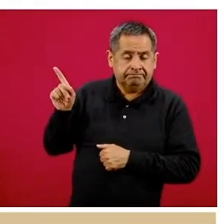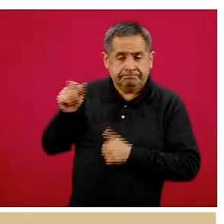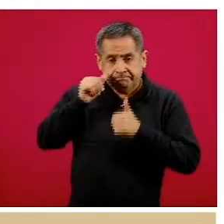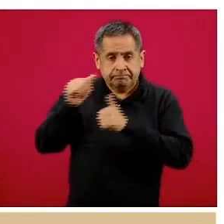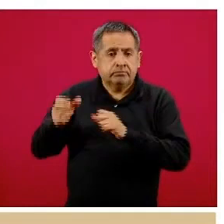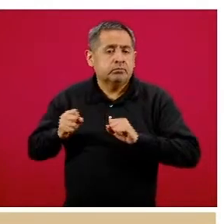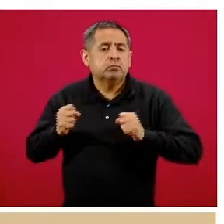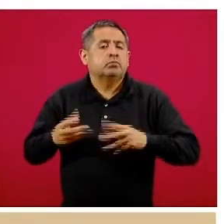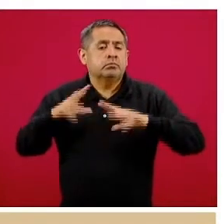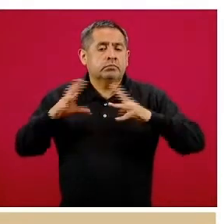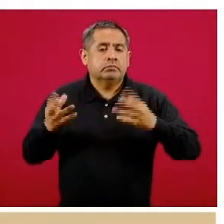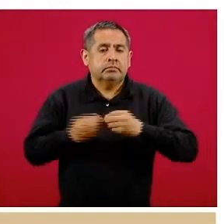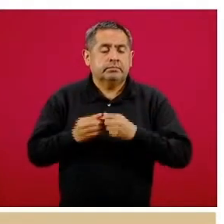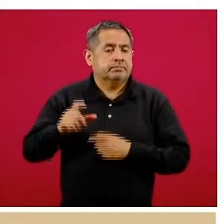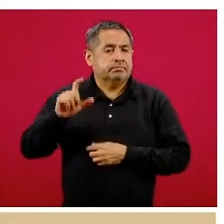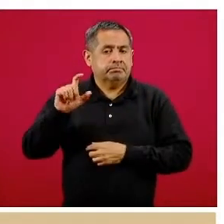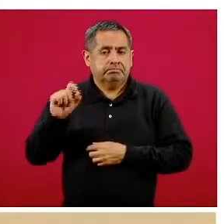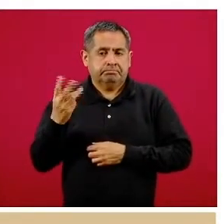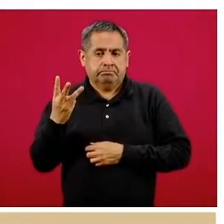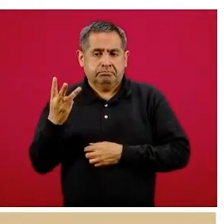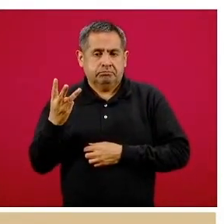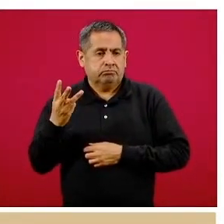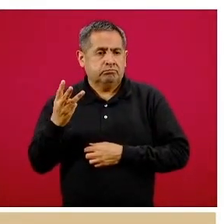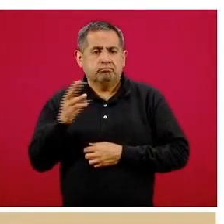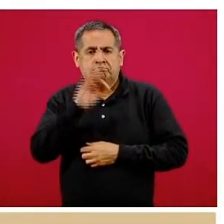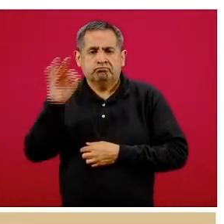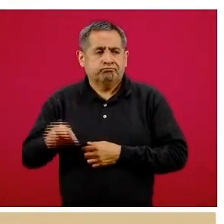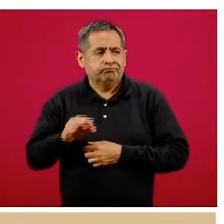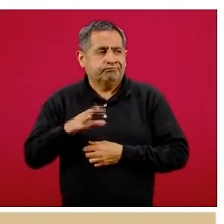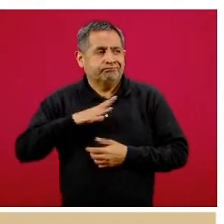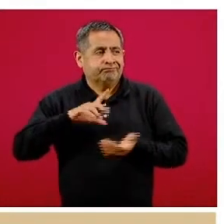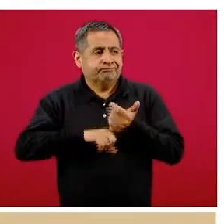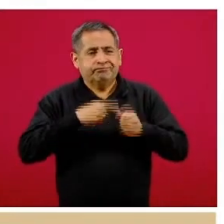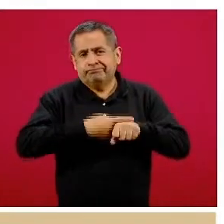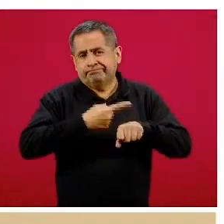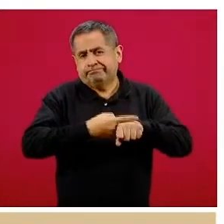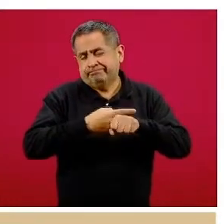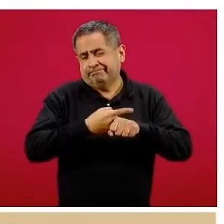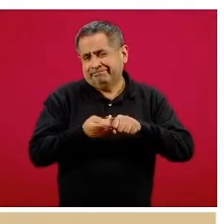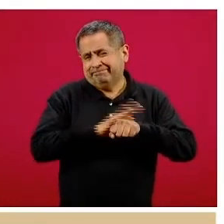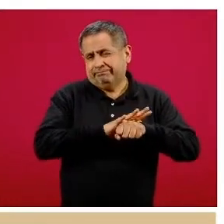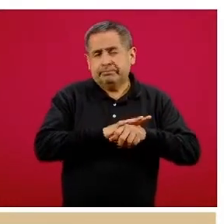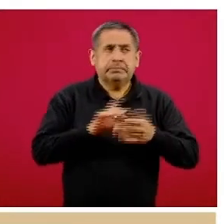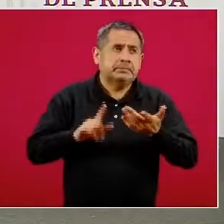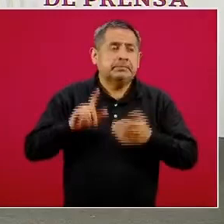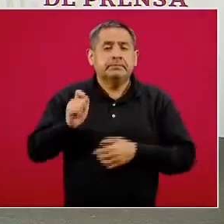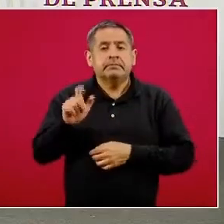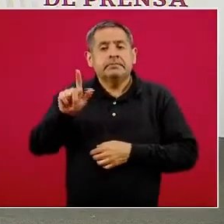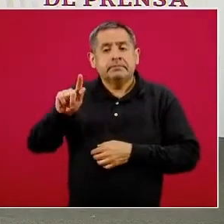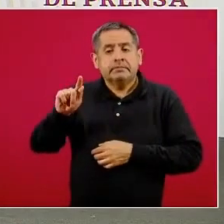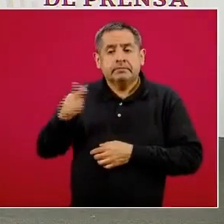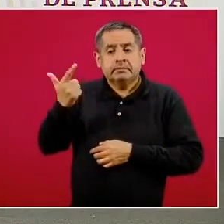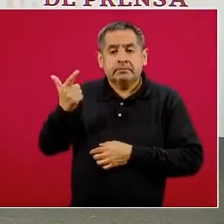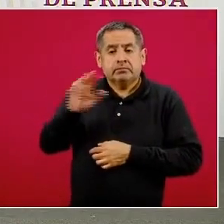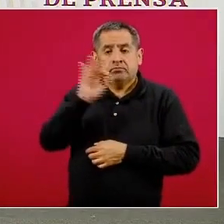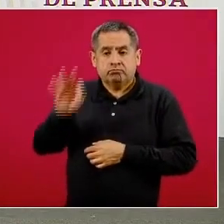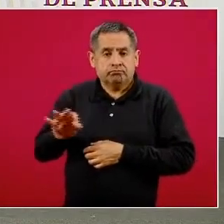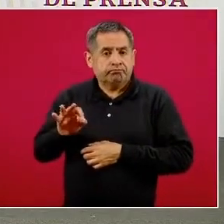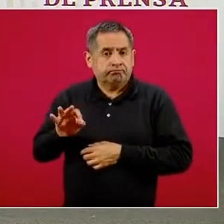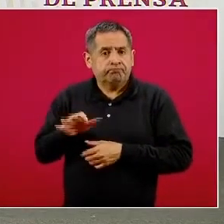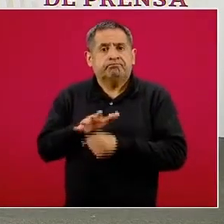personas. Tenemos una ocupación del 23% de ventiladores en todo el país, es decir, un 77% de